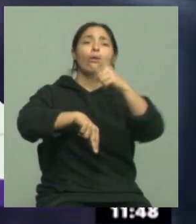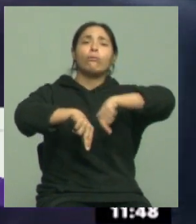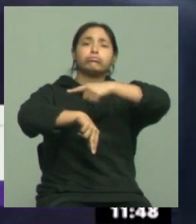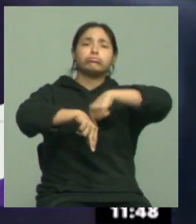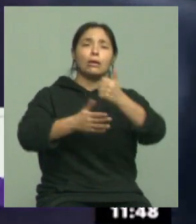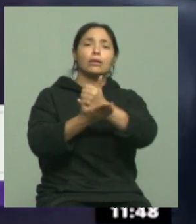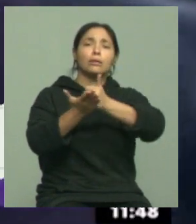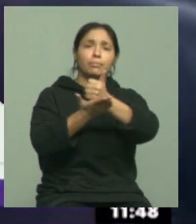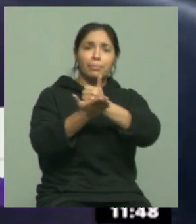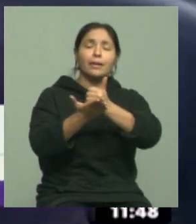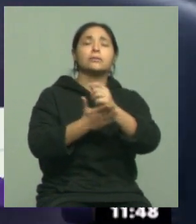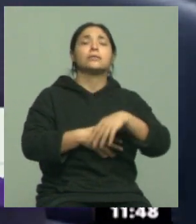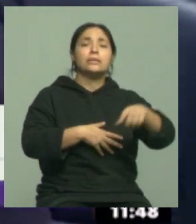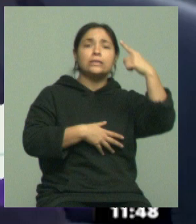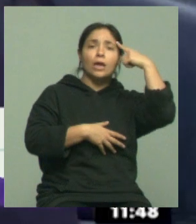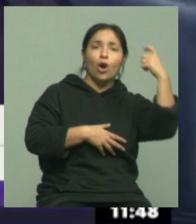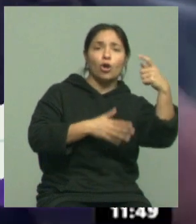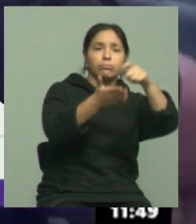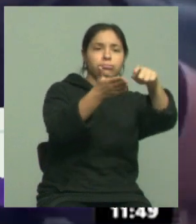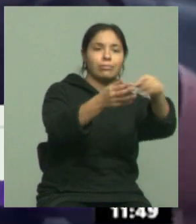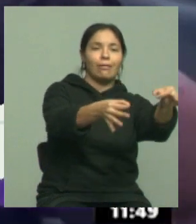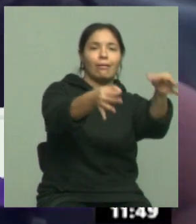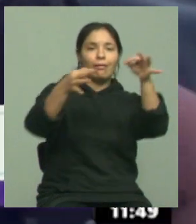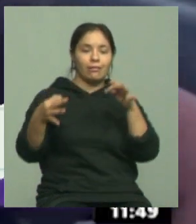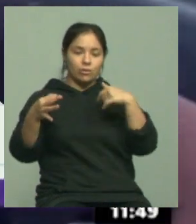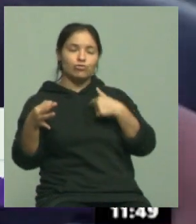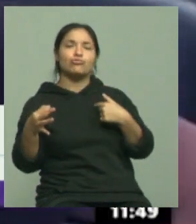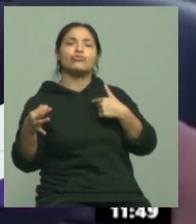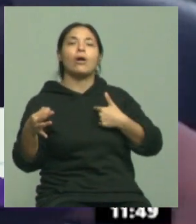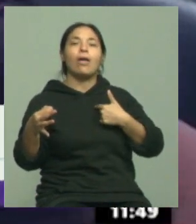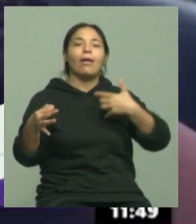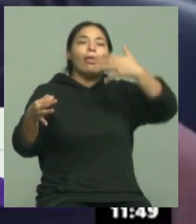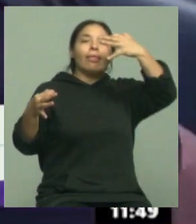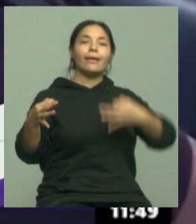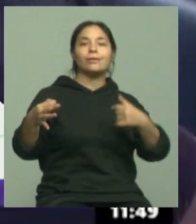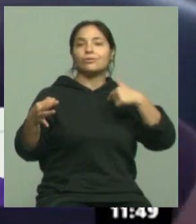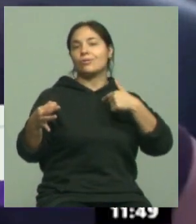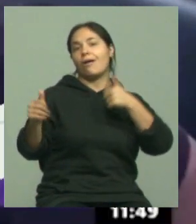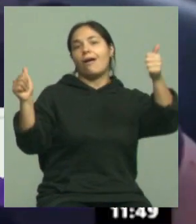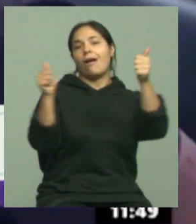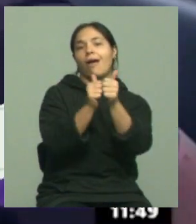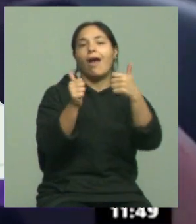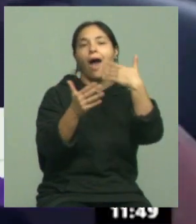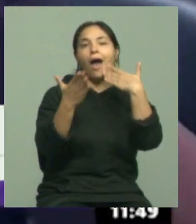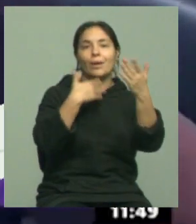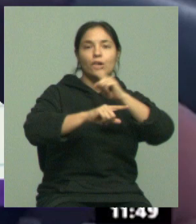su secretaria con un papelito escrito a mano que decía: no sos digno de que yo te atienda.